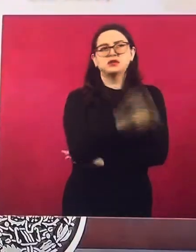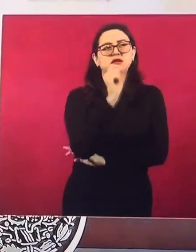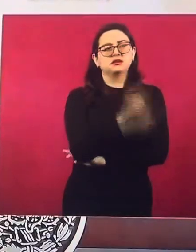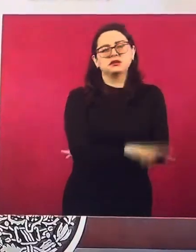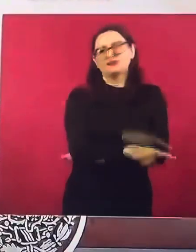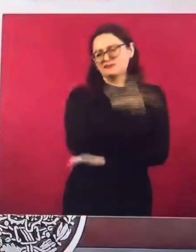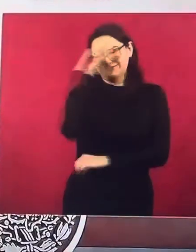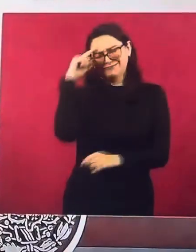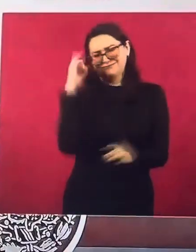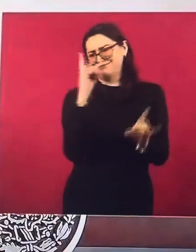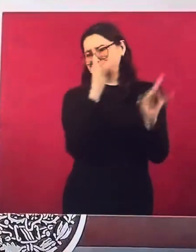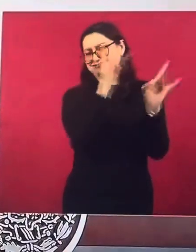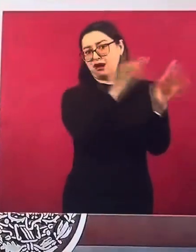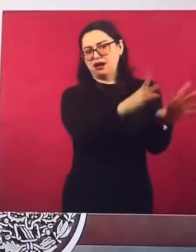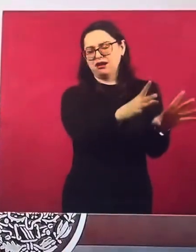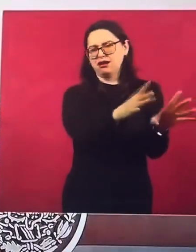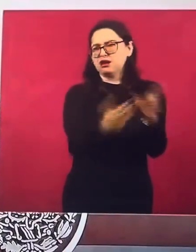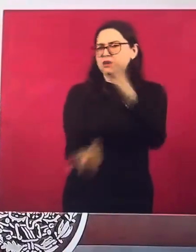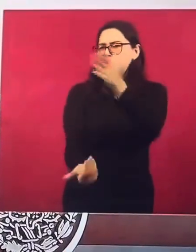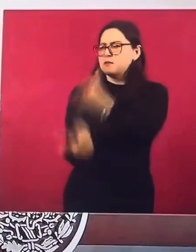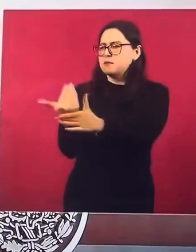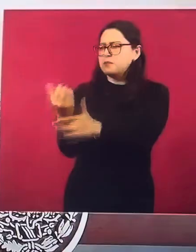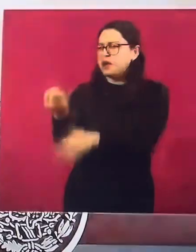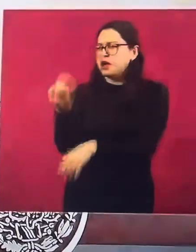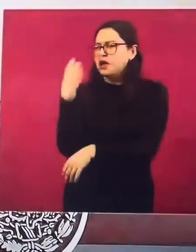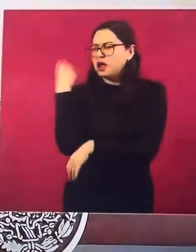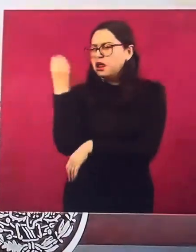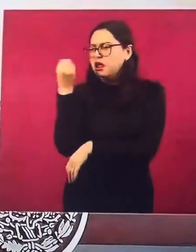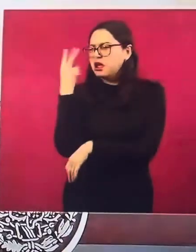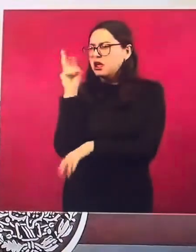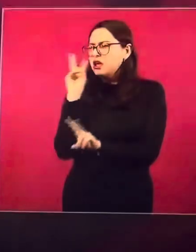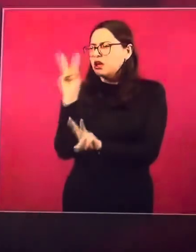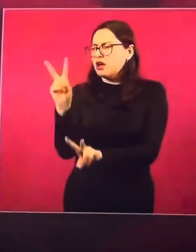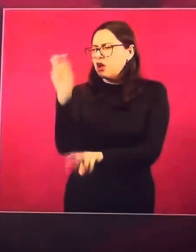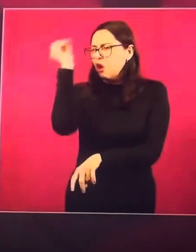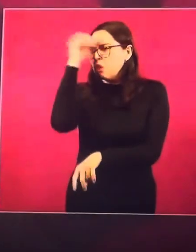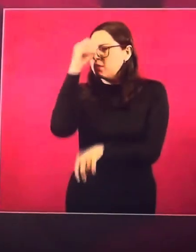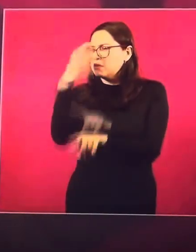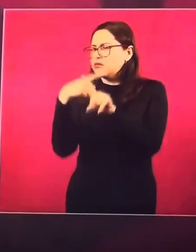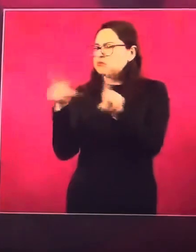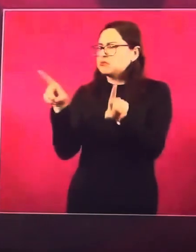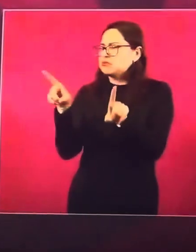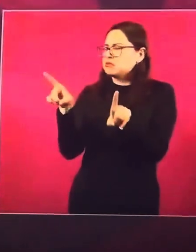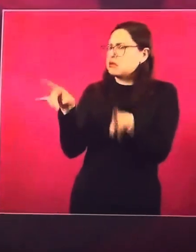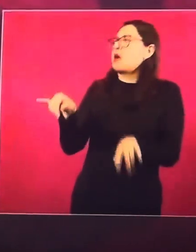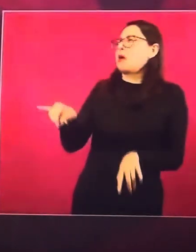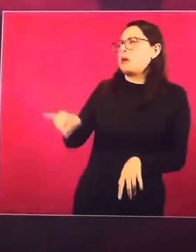En los medios convencionales es lo mismo.